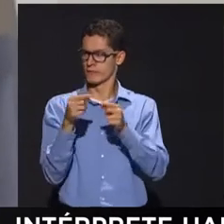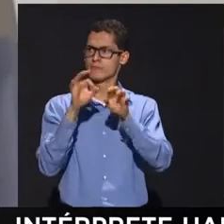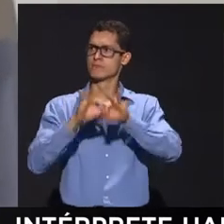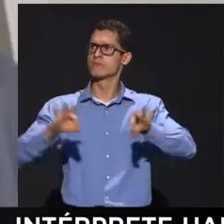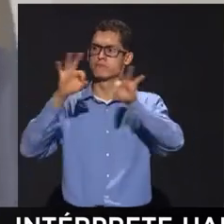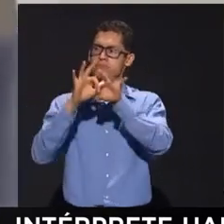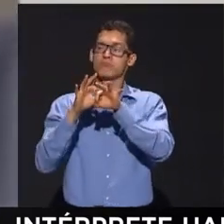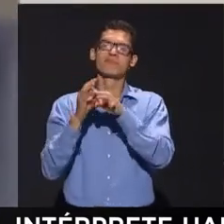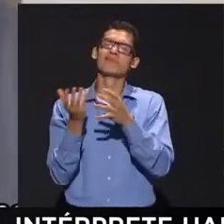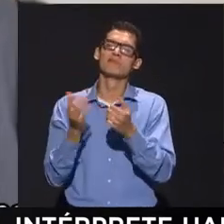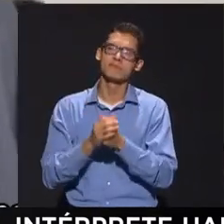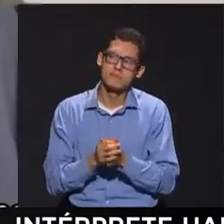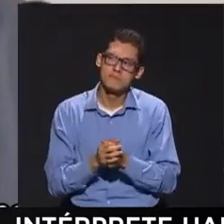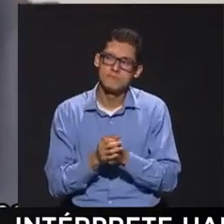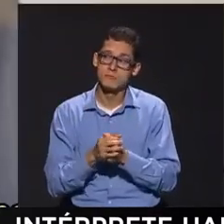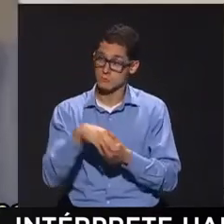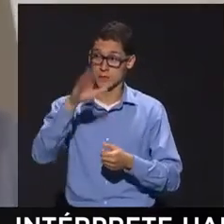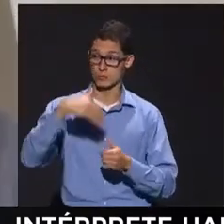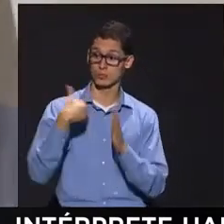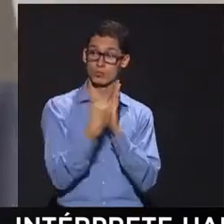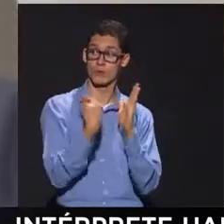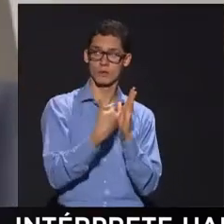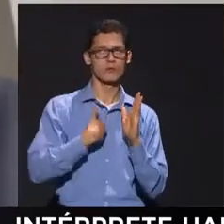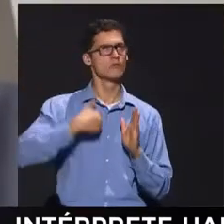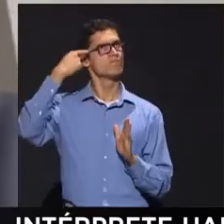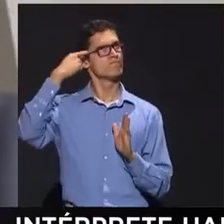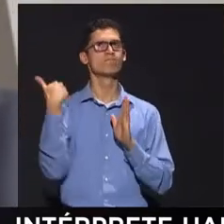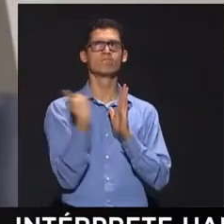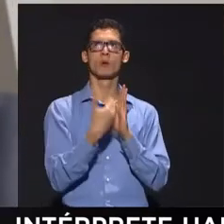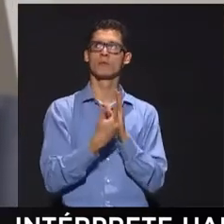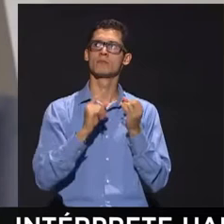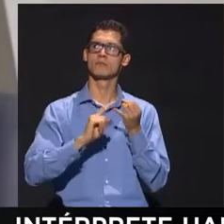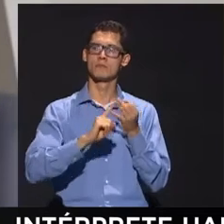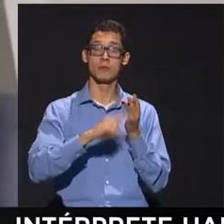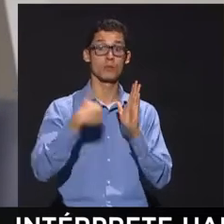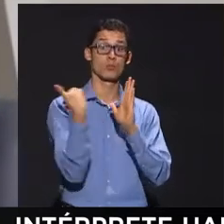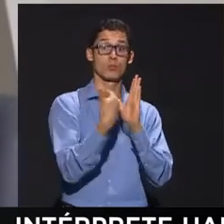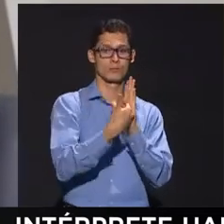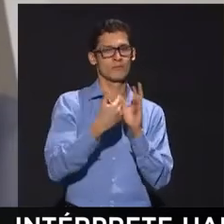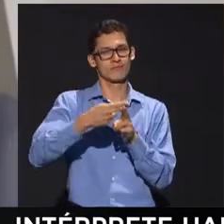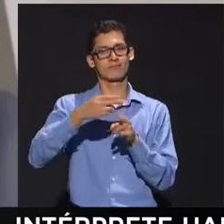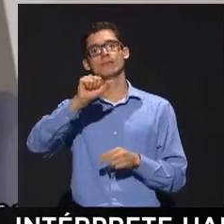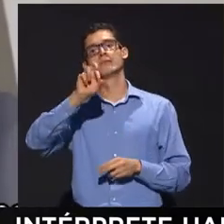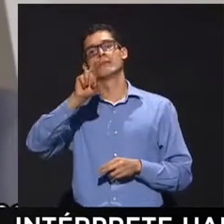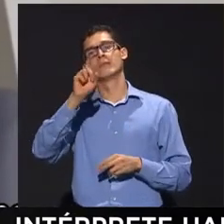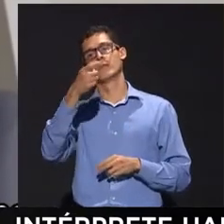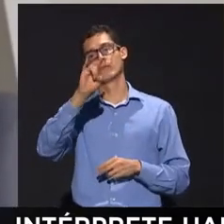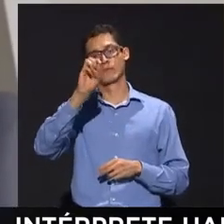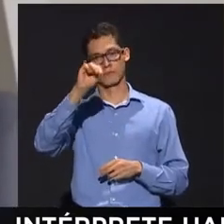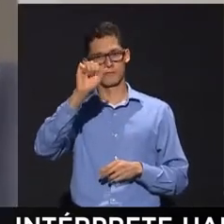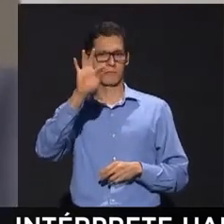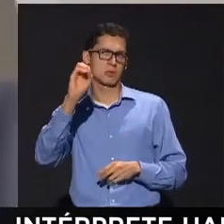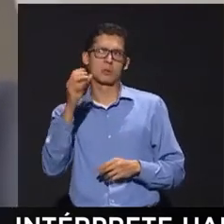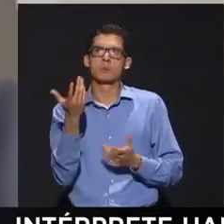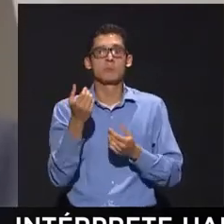un debate, pues tiene que tener unos argumentos. Y el argumento de comunidad fundamental se va a componer de ideas que